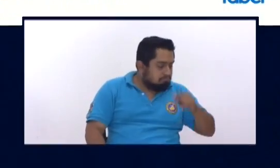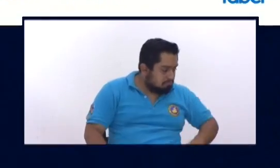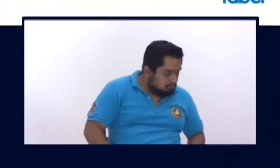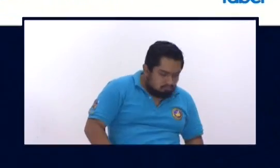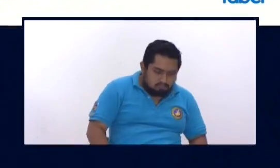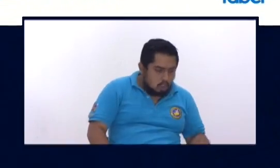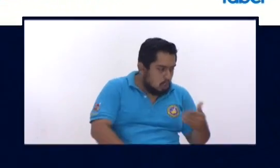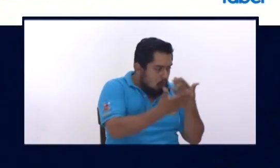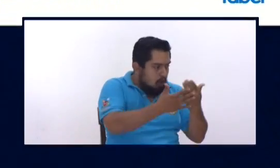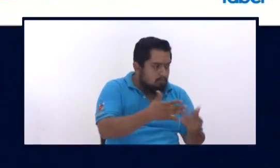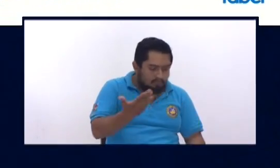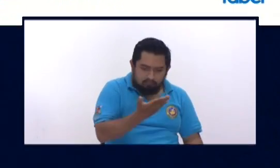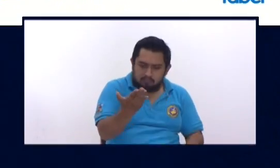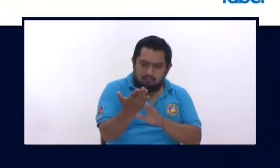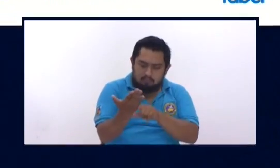aquí en la bolsa